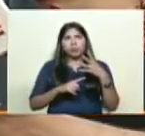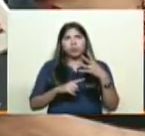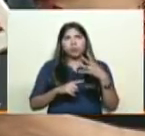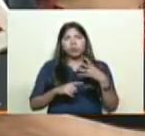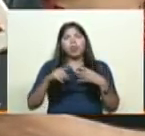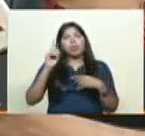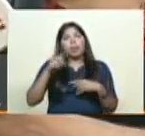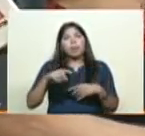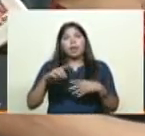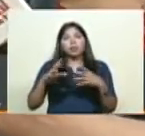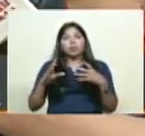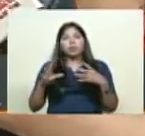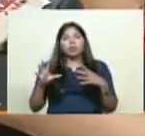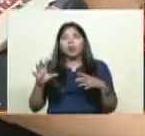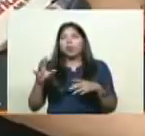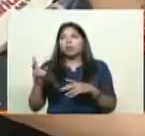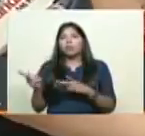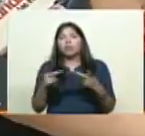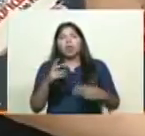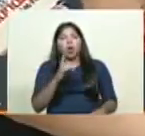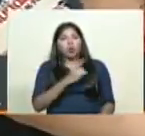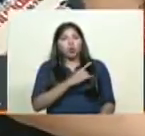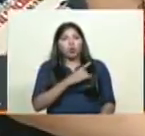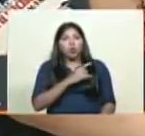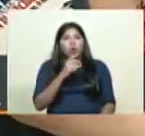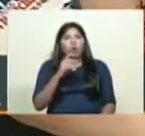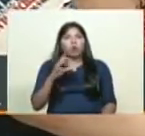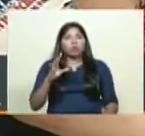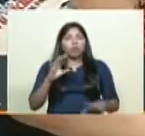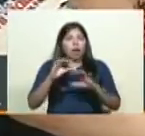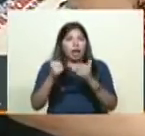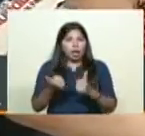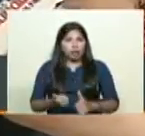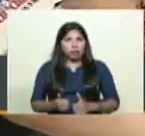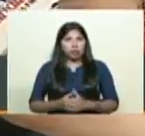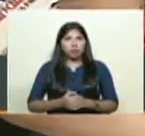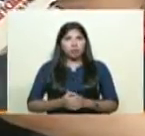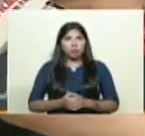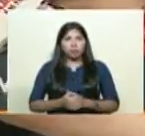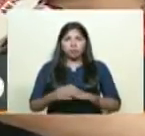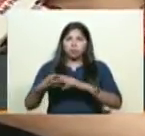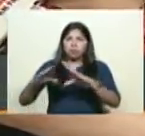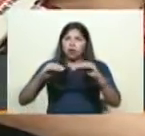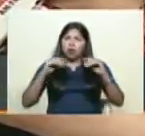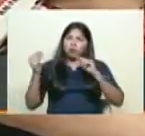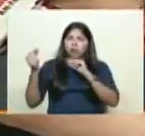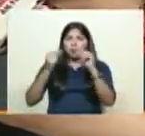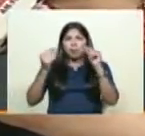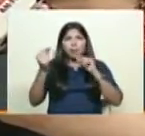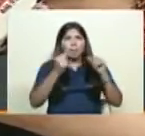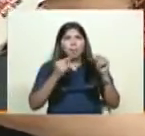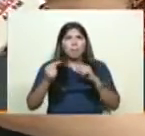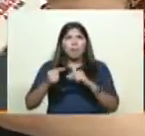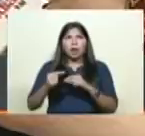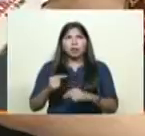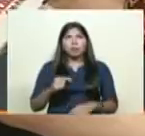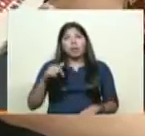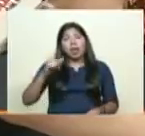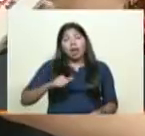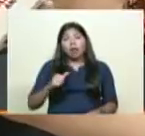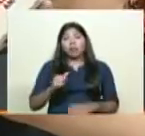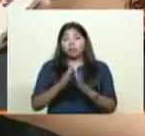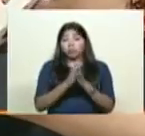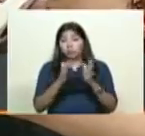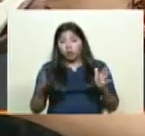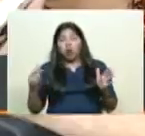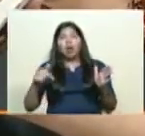de la UNEARTE. Bueno, estuvimos discutiendo y hablando el desarrollo cinematográfico que hemos tenido en años de revolución.